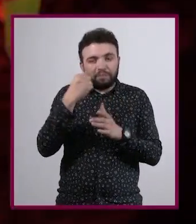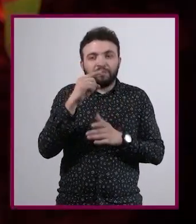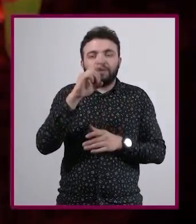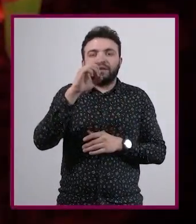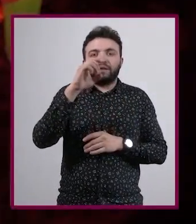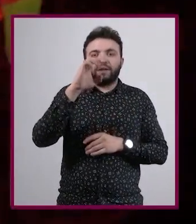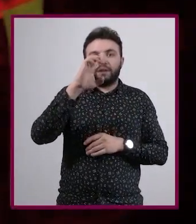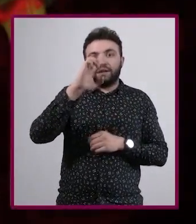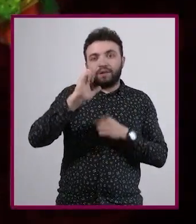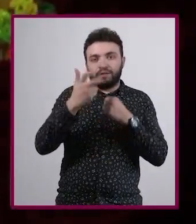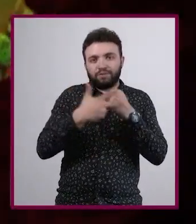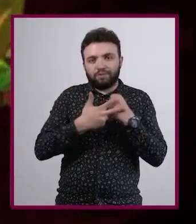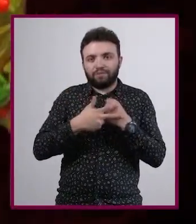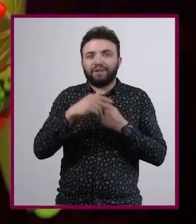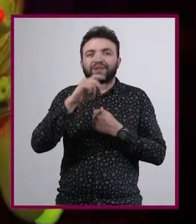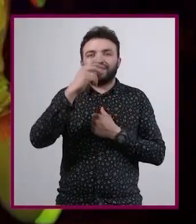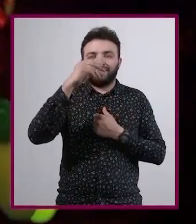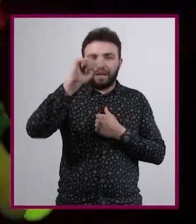puente